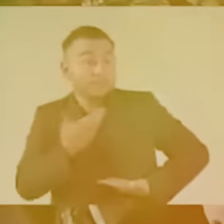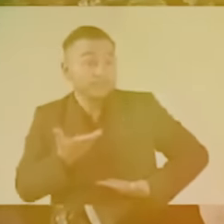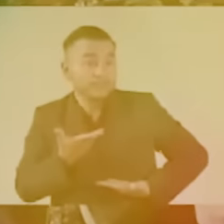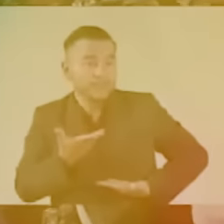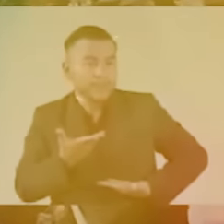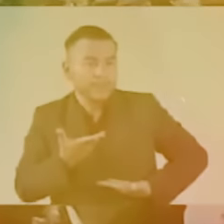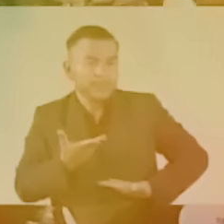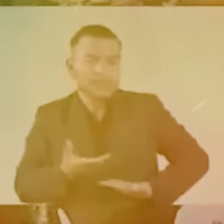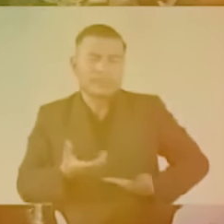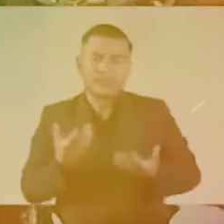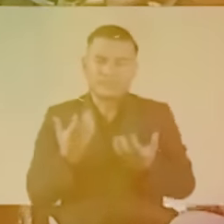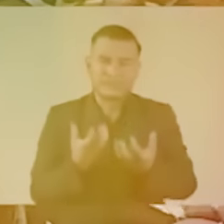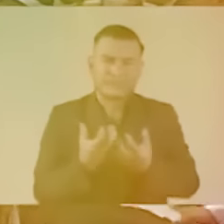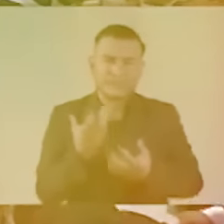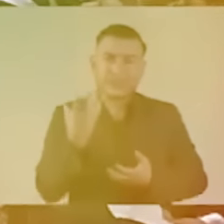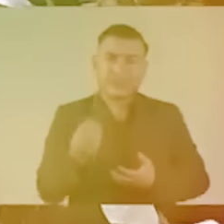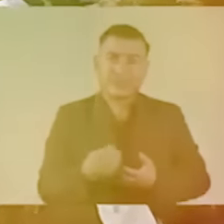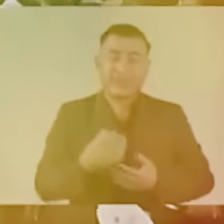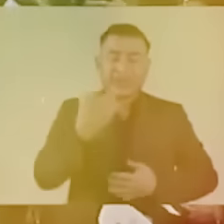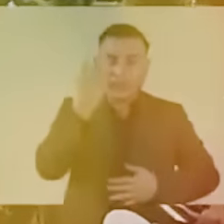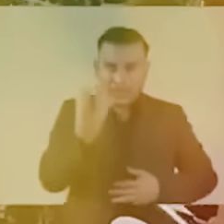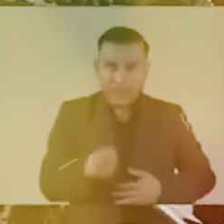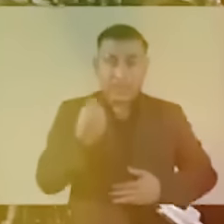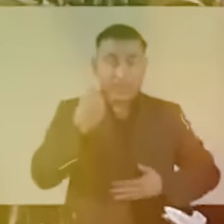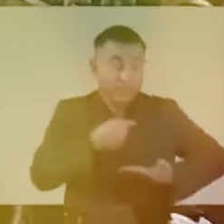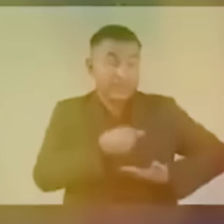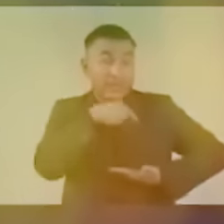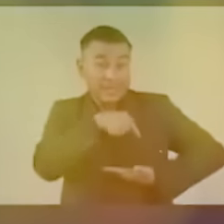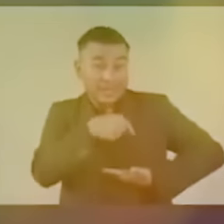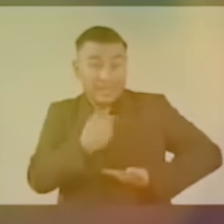varios días mal, cada día se pone peor.